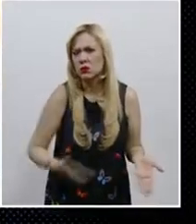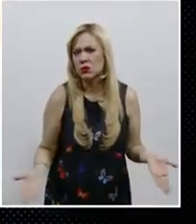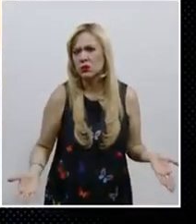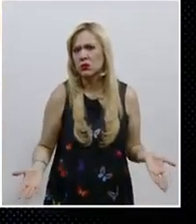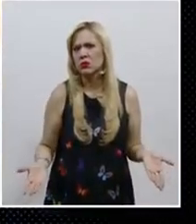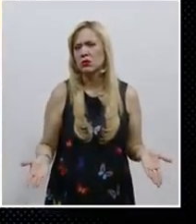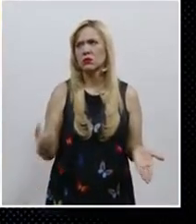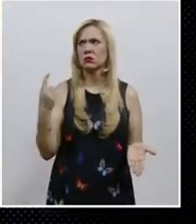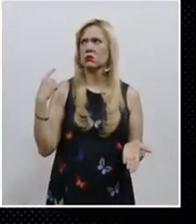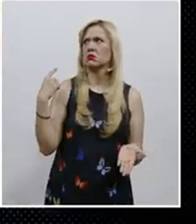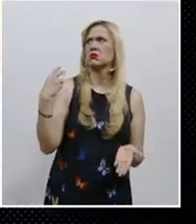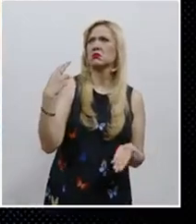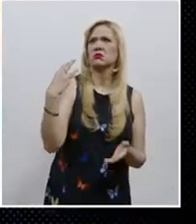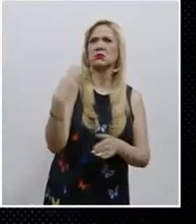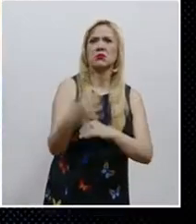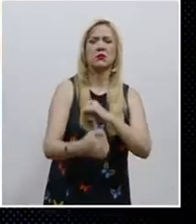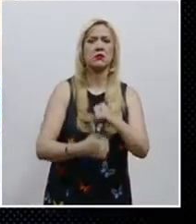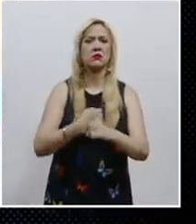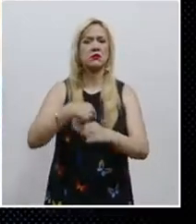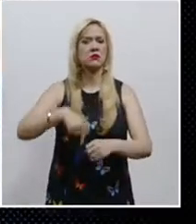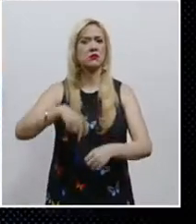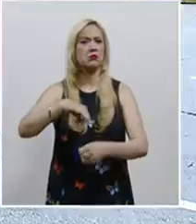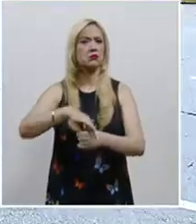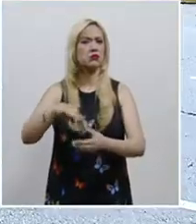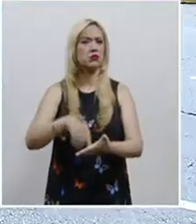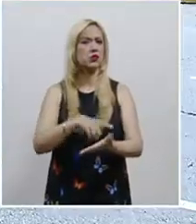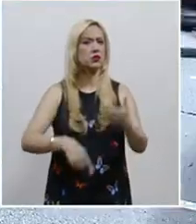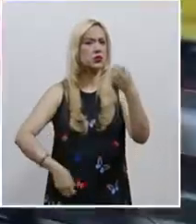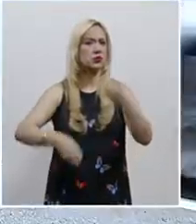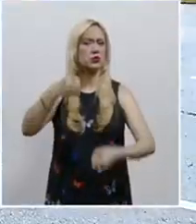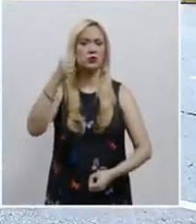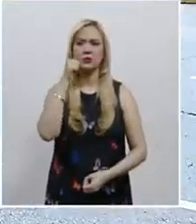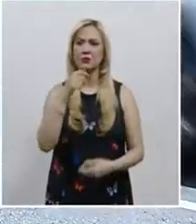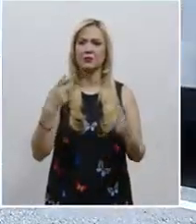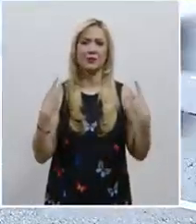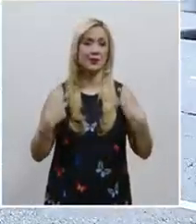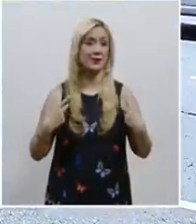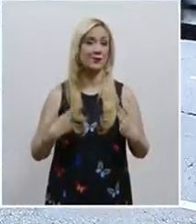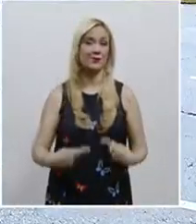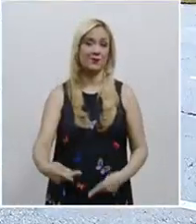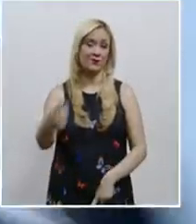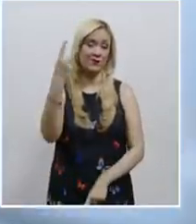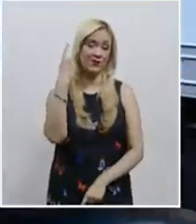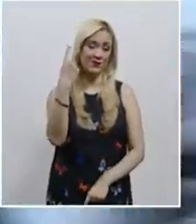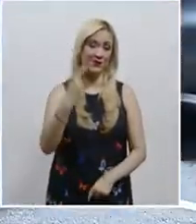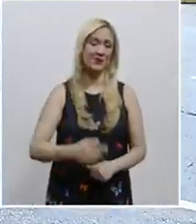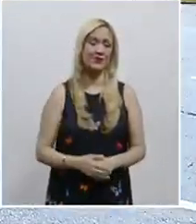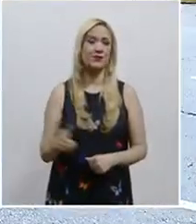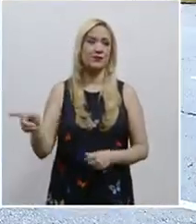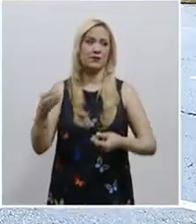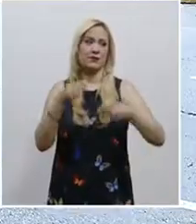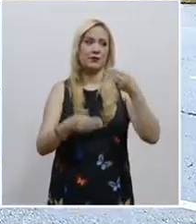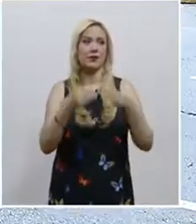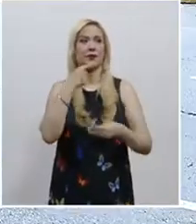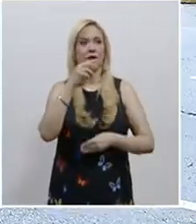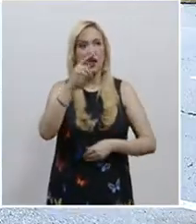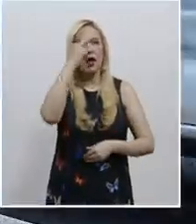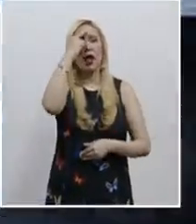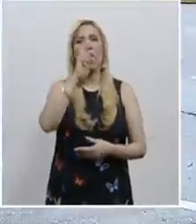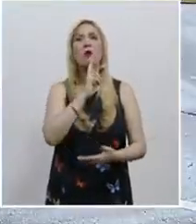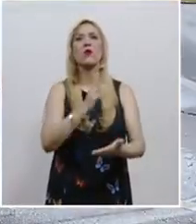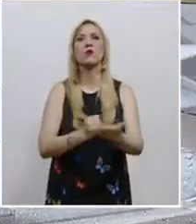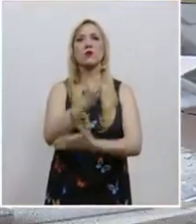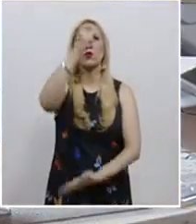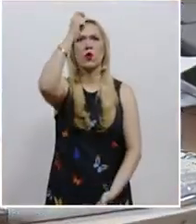pasado en los últimos años en la justicia electoral. El magistrado del Tribunal Electoral recordó que la jurisprudencia de la